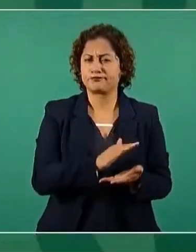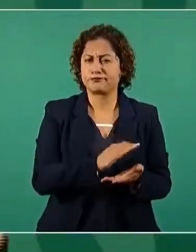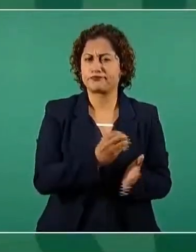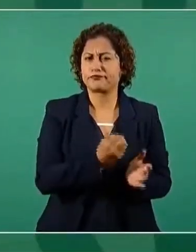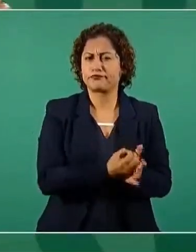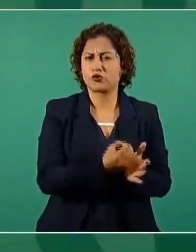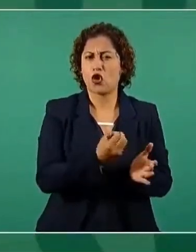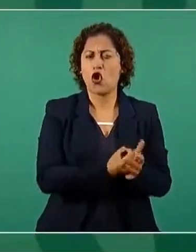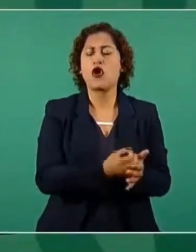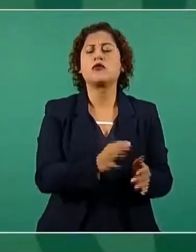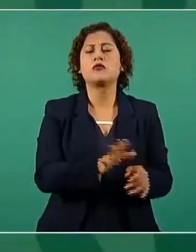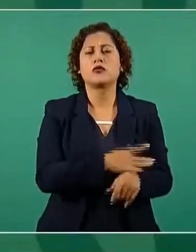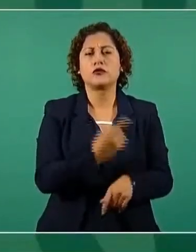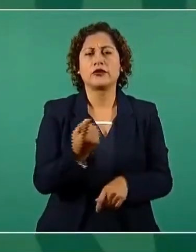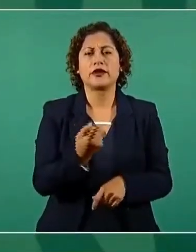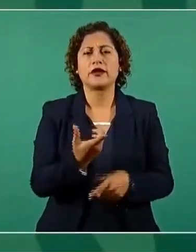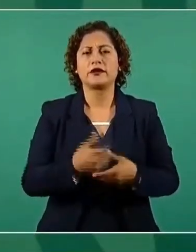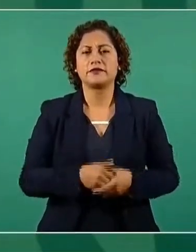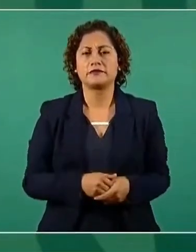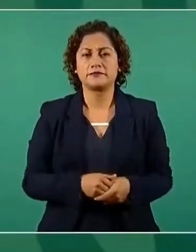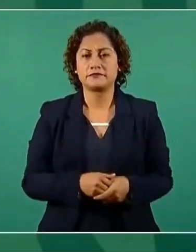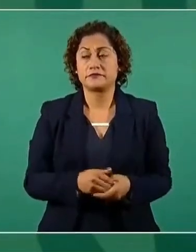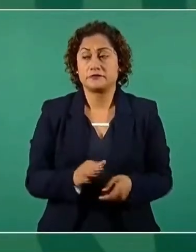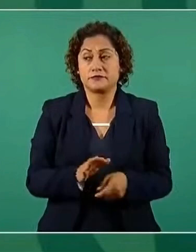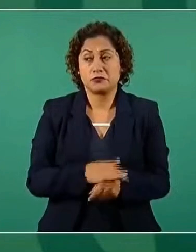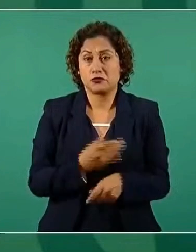se lo robaban